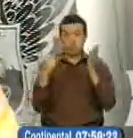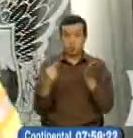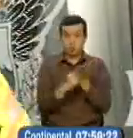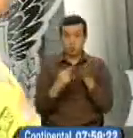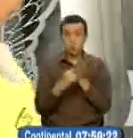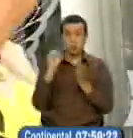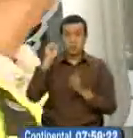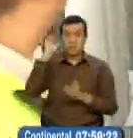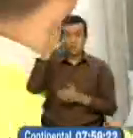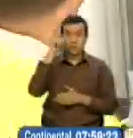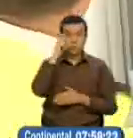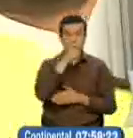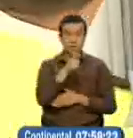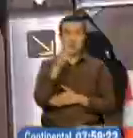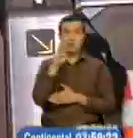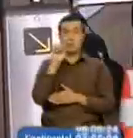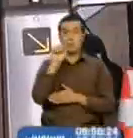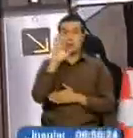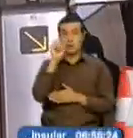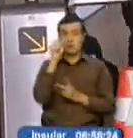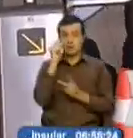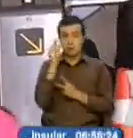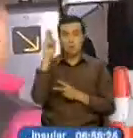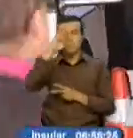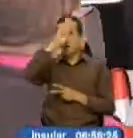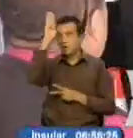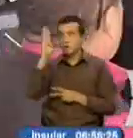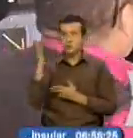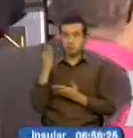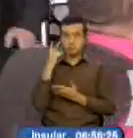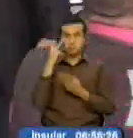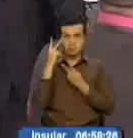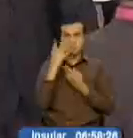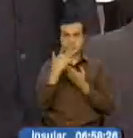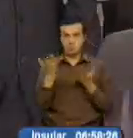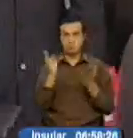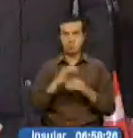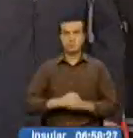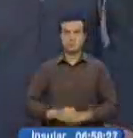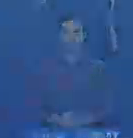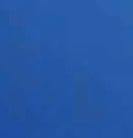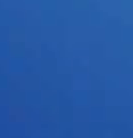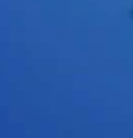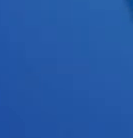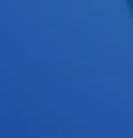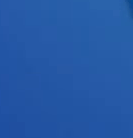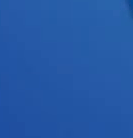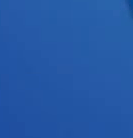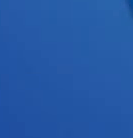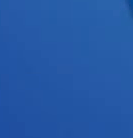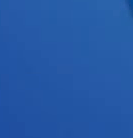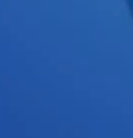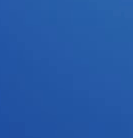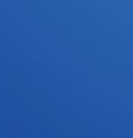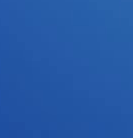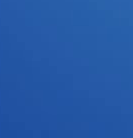video que trajo el actual fiscal Carlos Vaca Mancheno desde el Brasil. Alex Llanos, Ecuador TV.